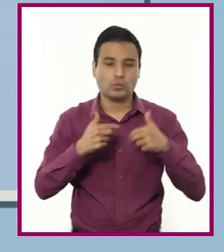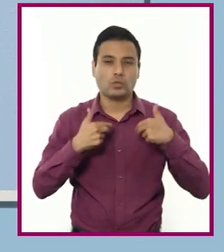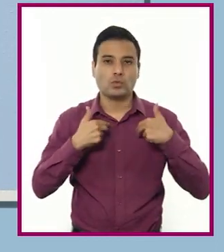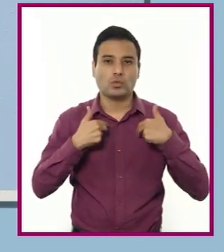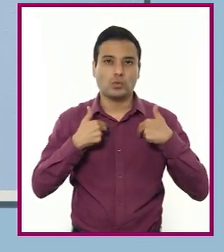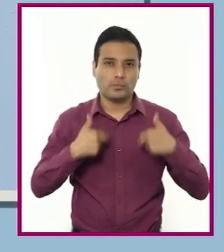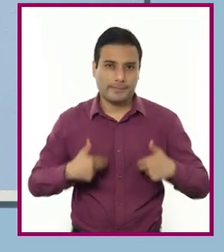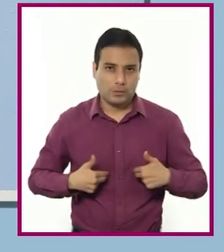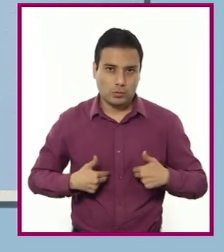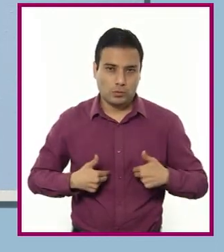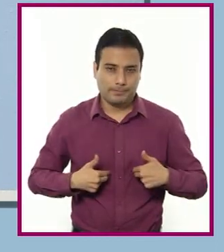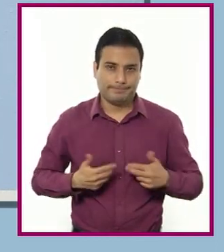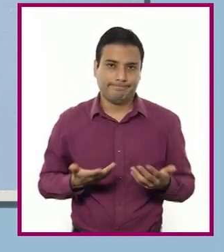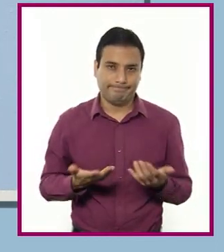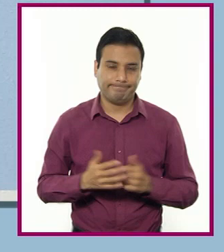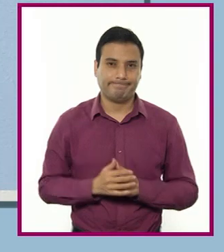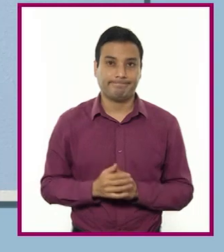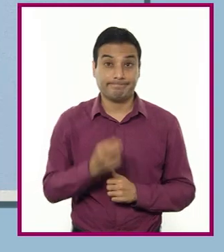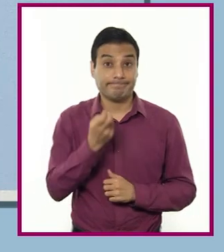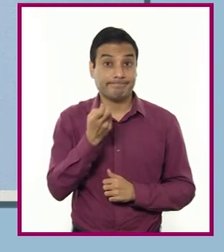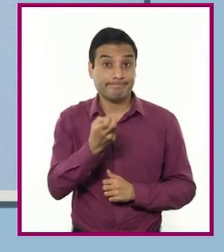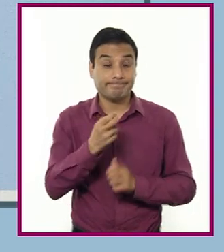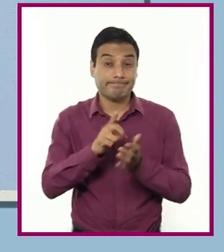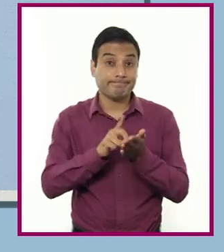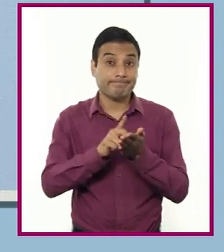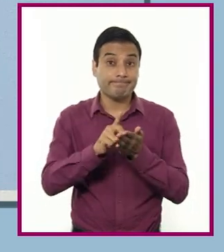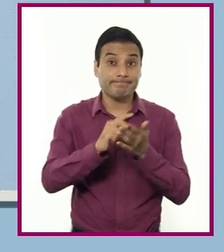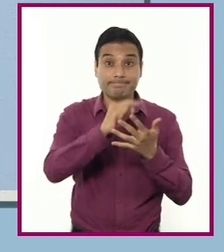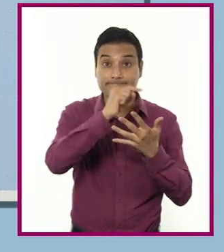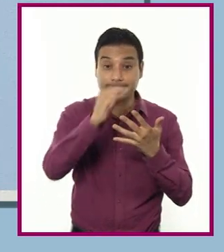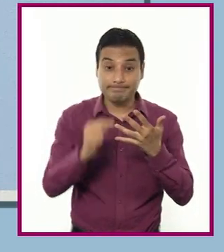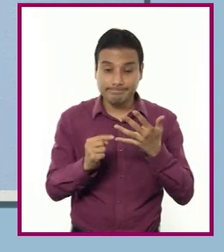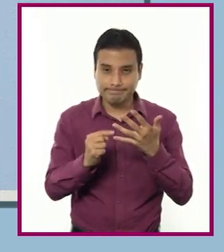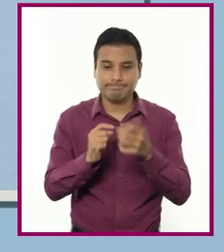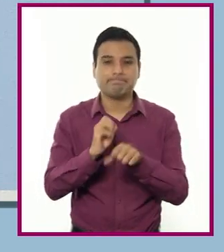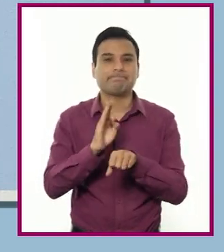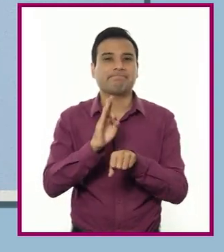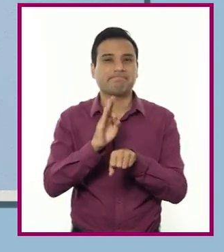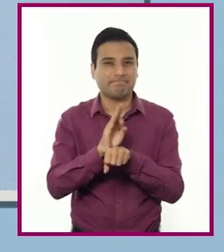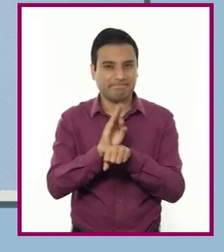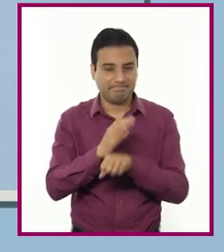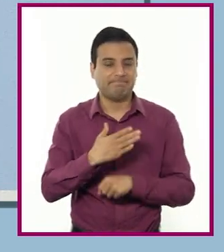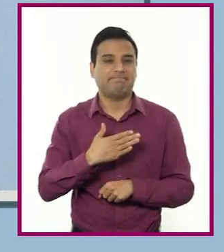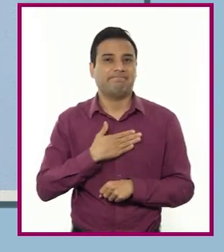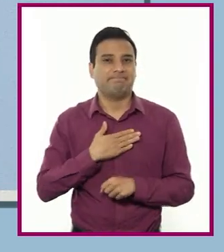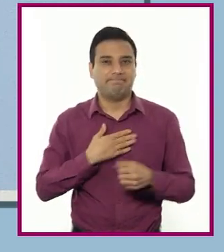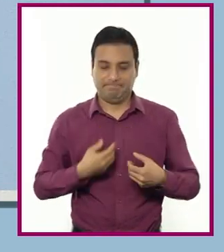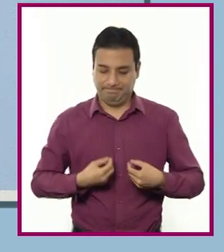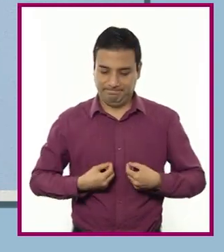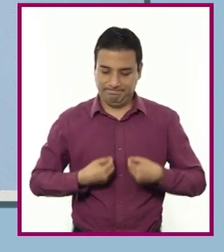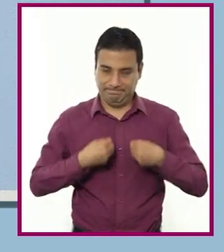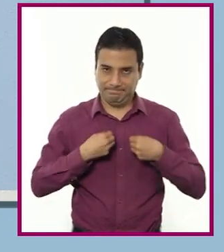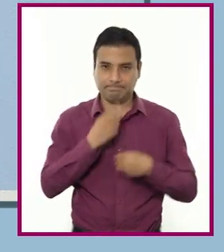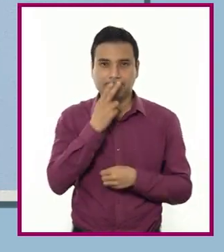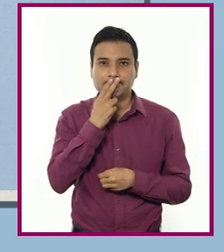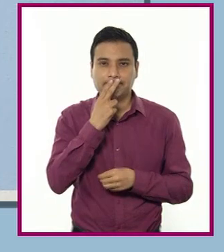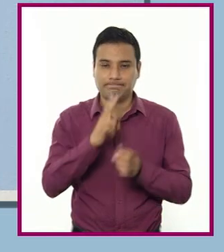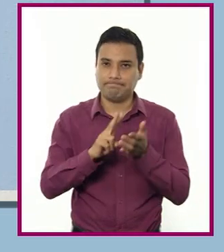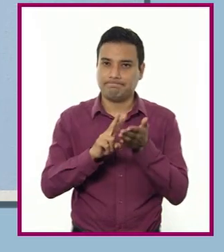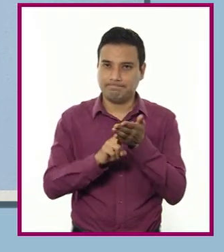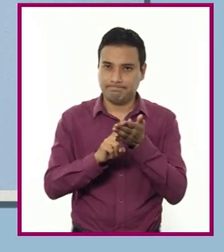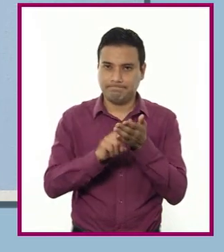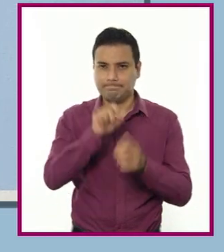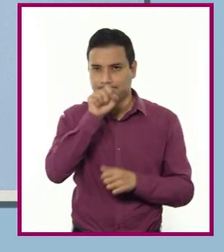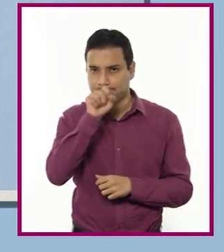ser personas. Estos derechos salvaguardan nuestra integridad y dignidad y a la vez que permiten